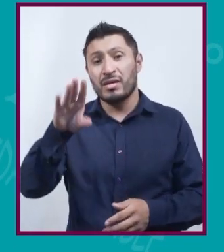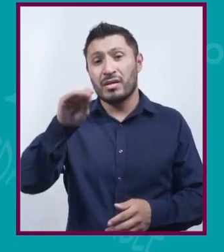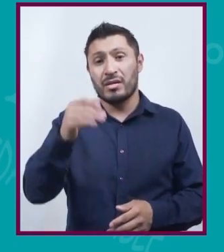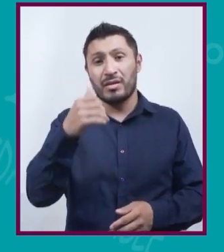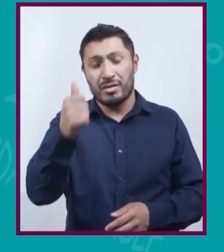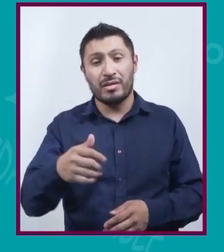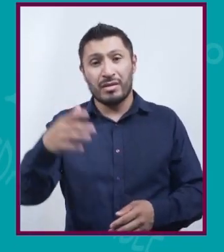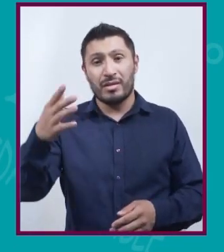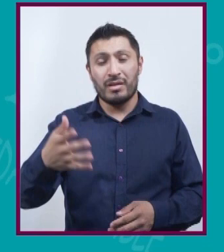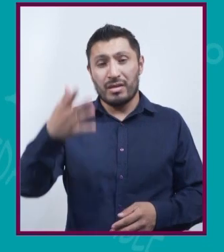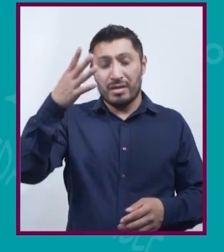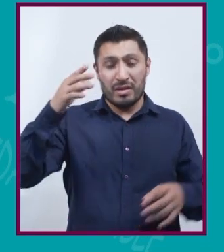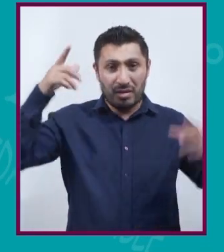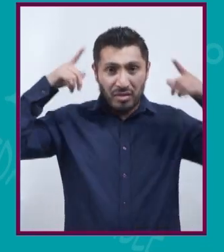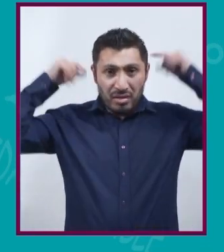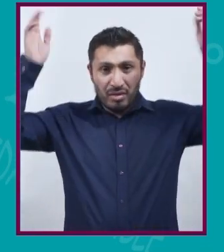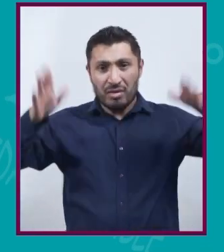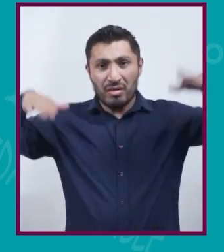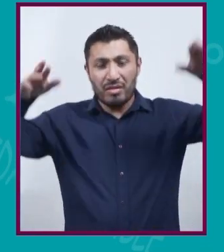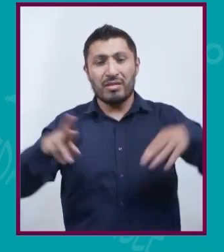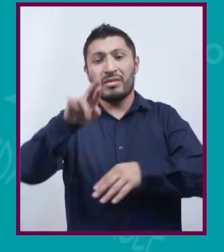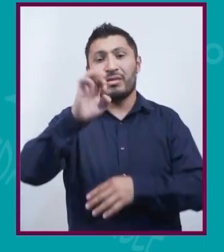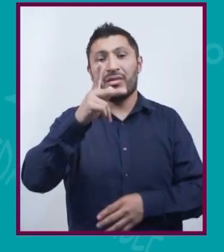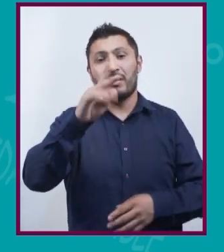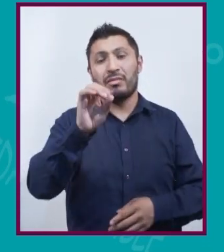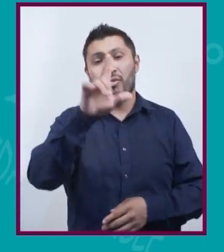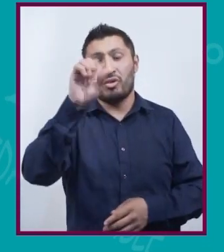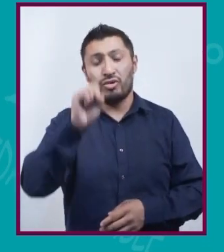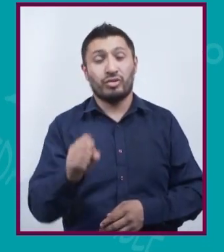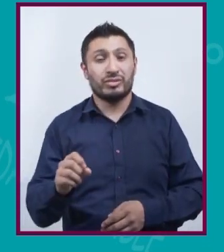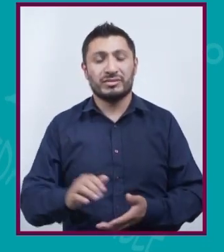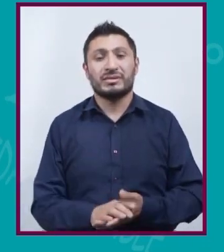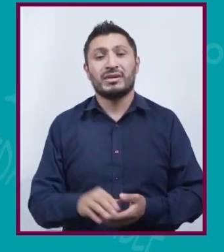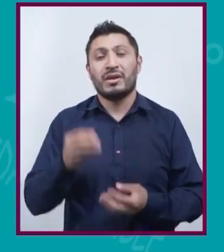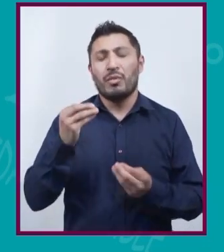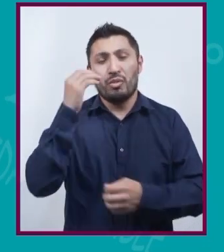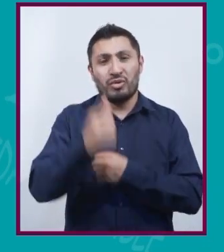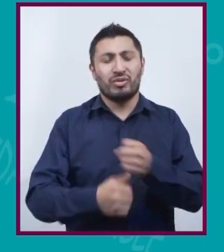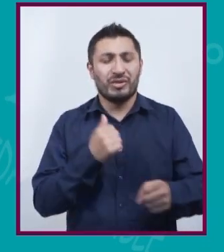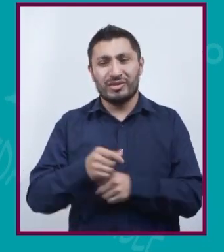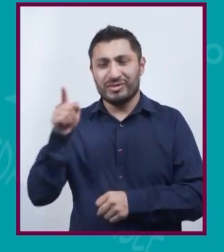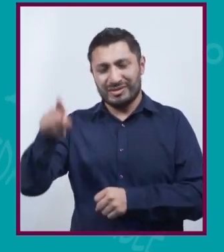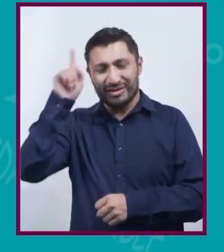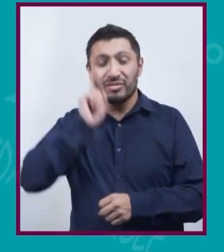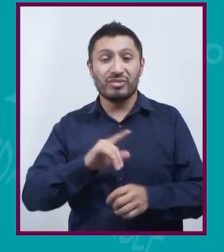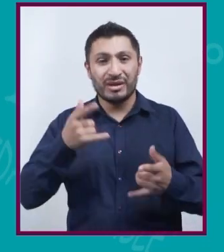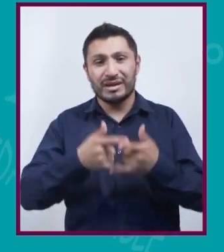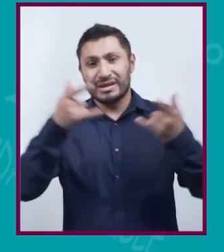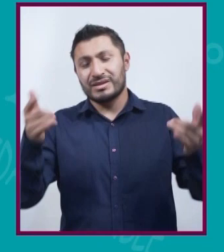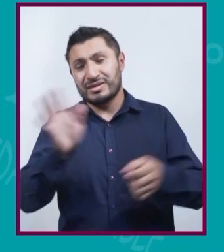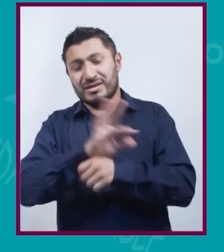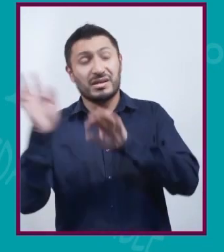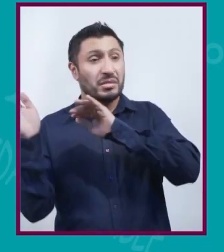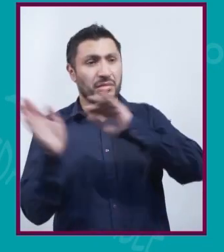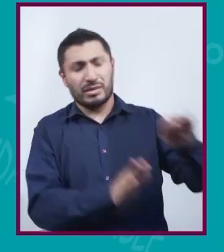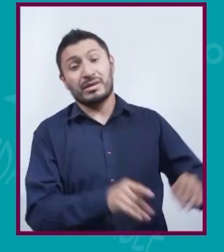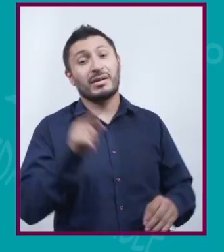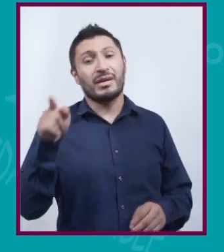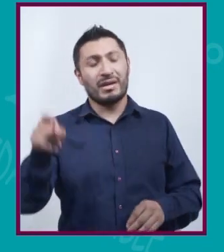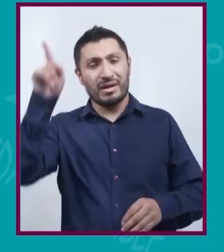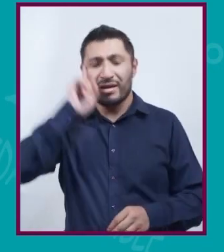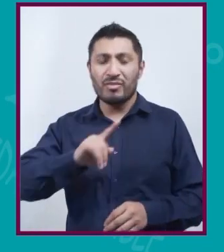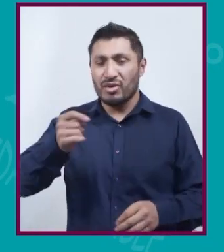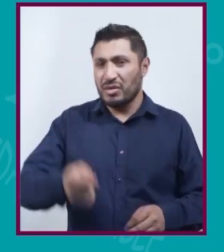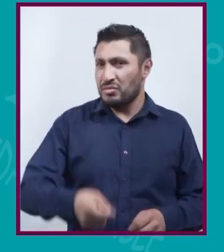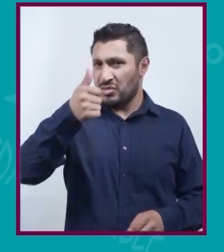repollos, entre otras. Por muchos años, Alice Guy fue olvidada y relegada de la historia del cine. Una mujer pionera de las películas